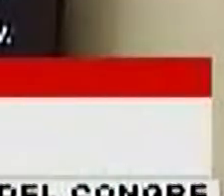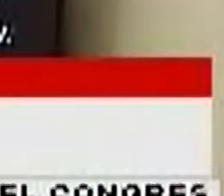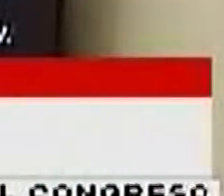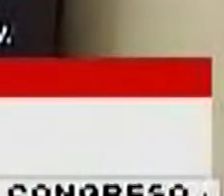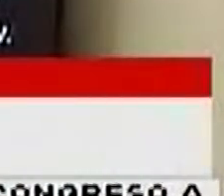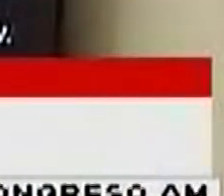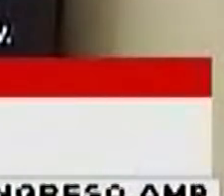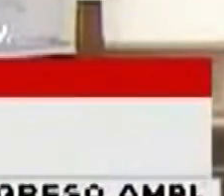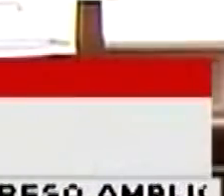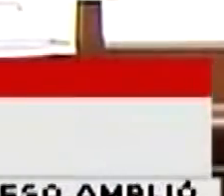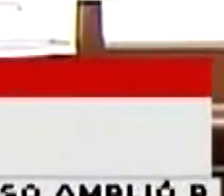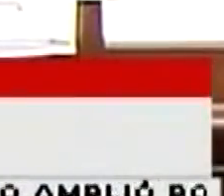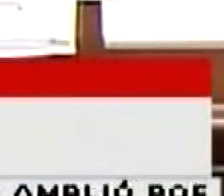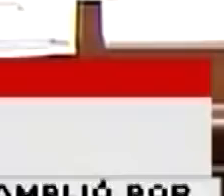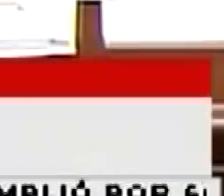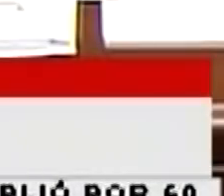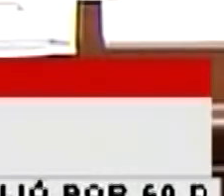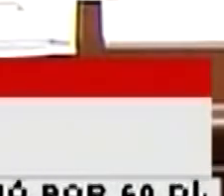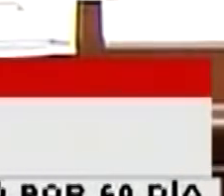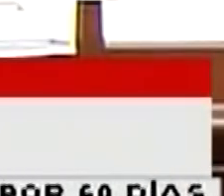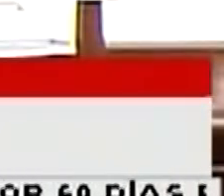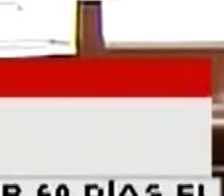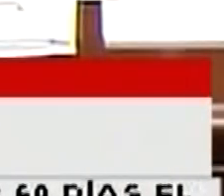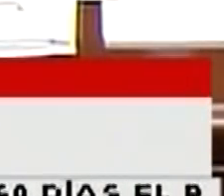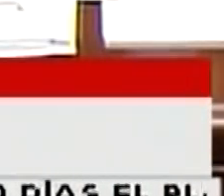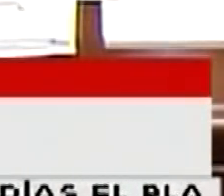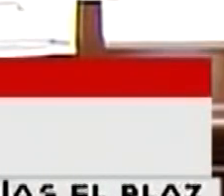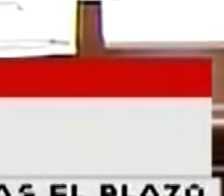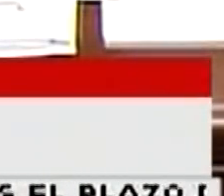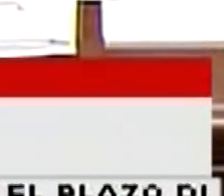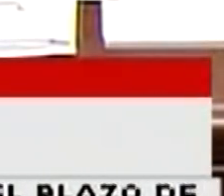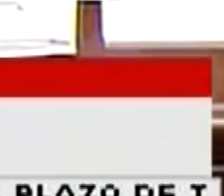Congresista Morales, Acuña, Espinosa,